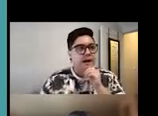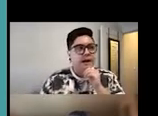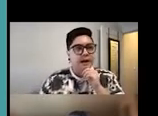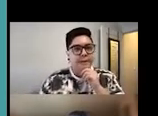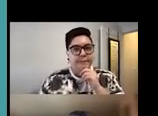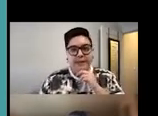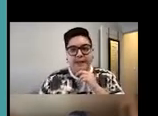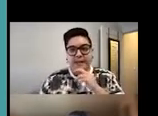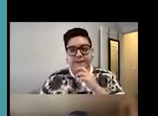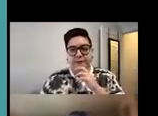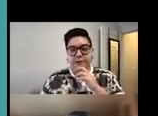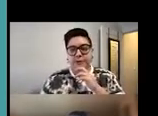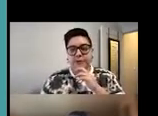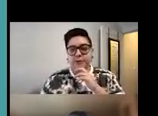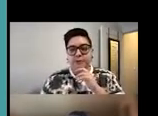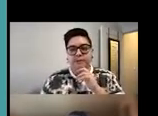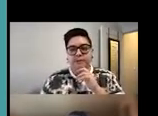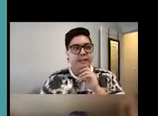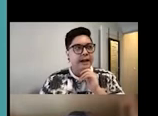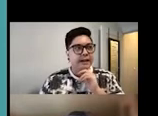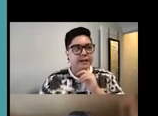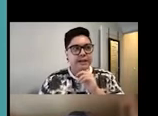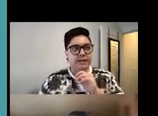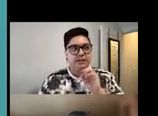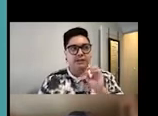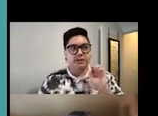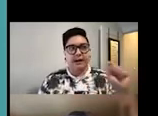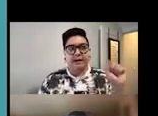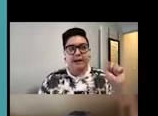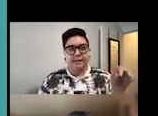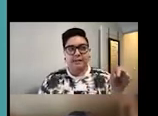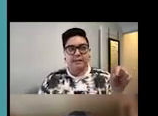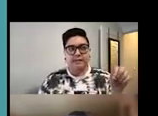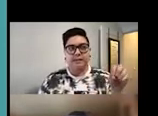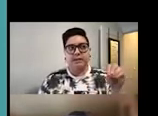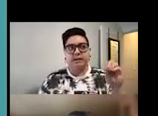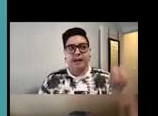una opción de apoyo ja